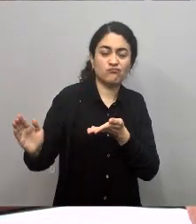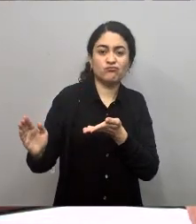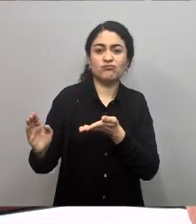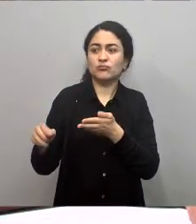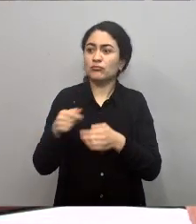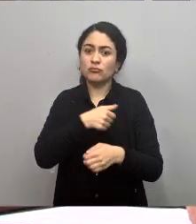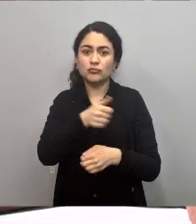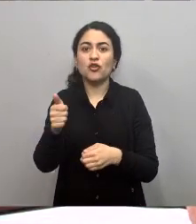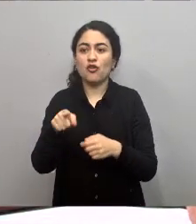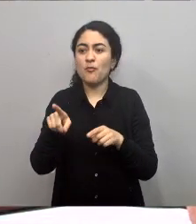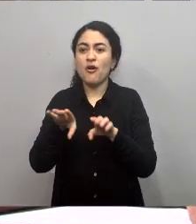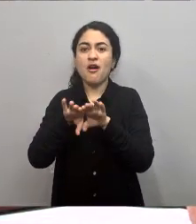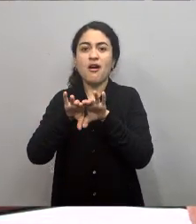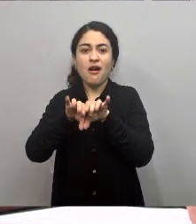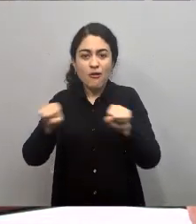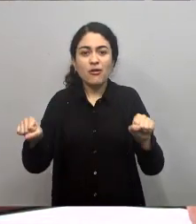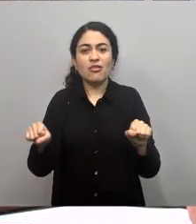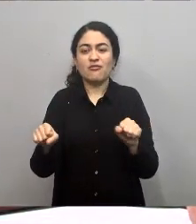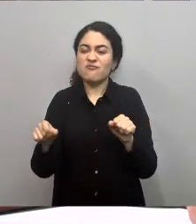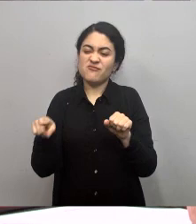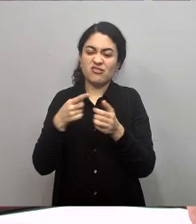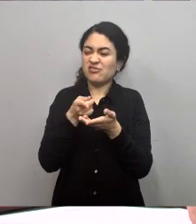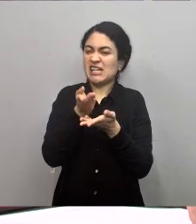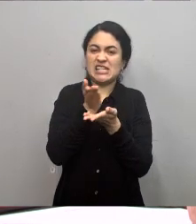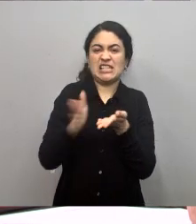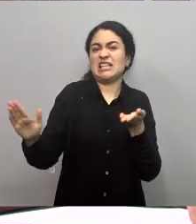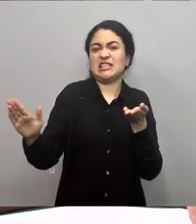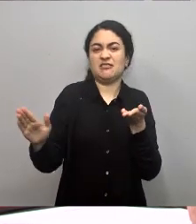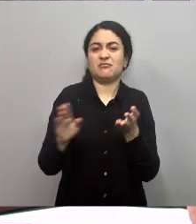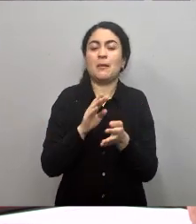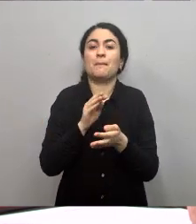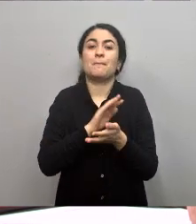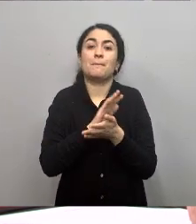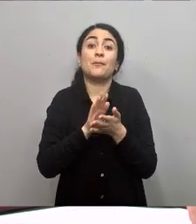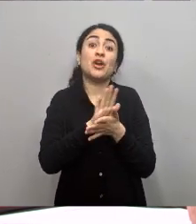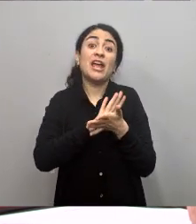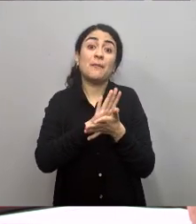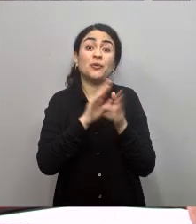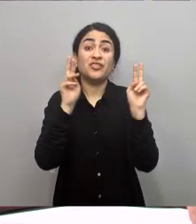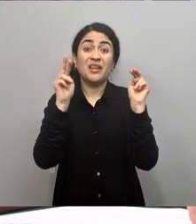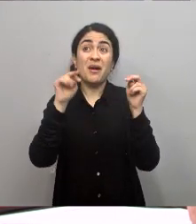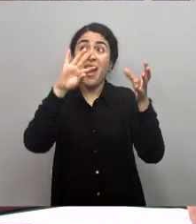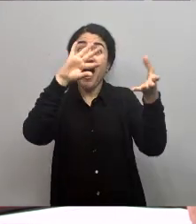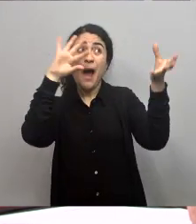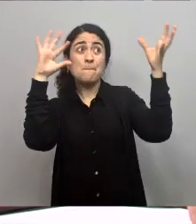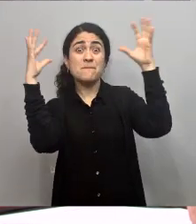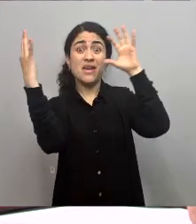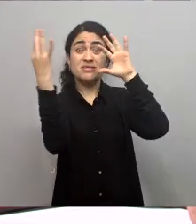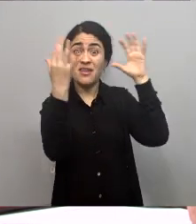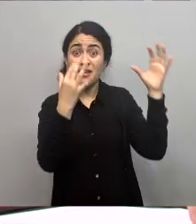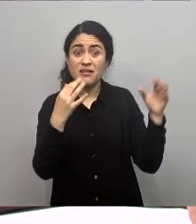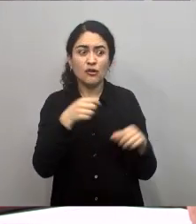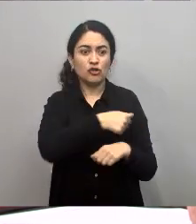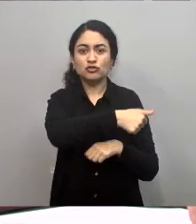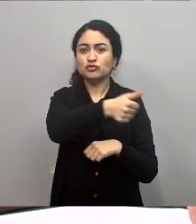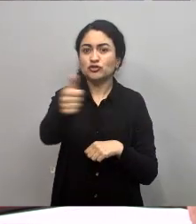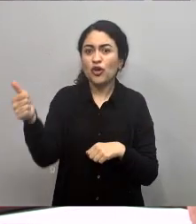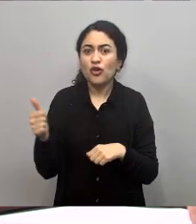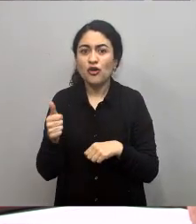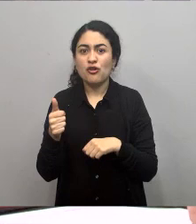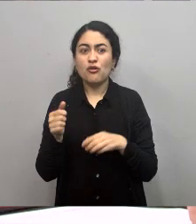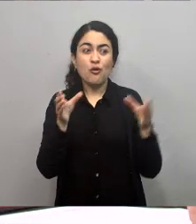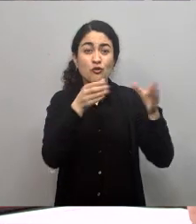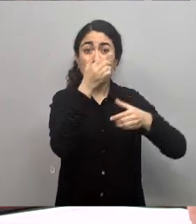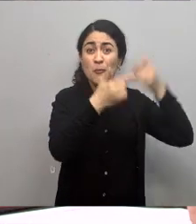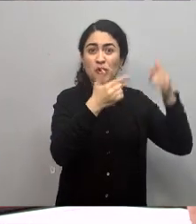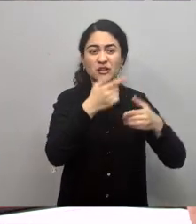y bastante unánime. Por ejemplo, los temas que tienen carácter ambiental prácticamente los votamos